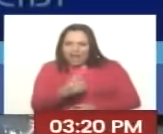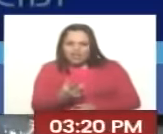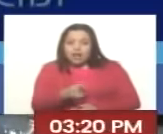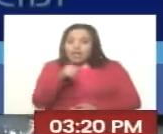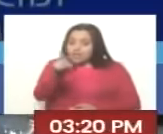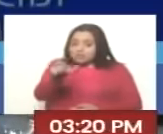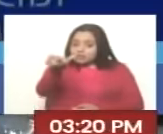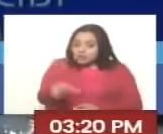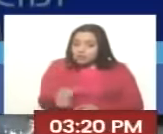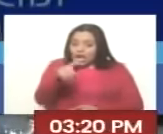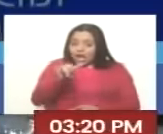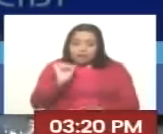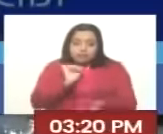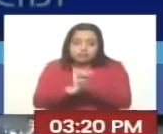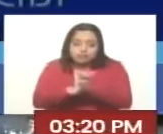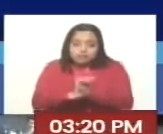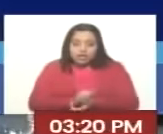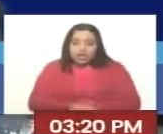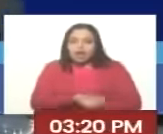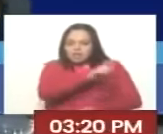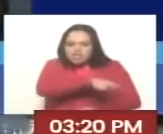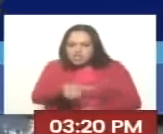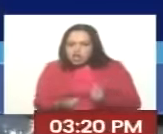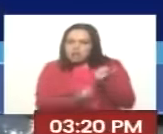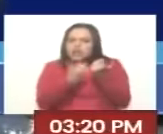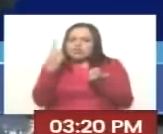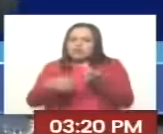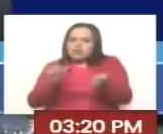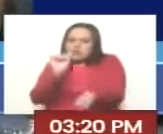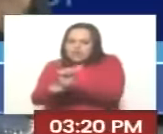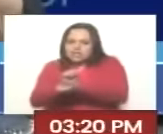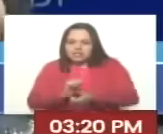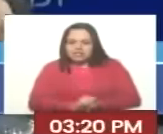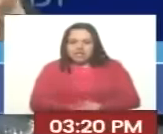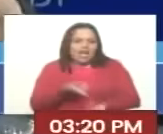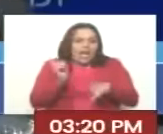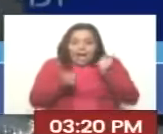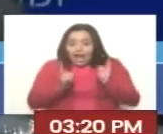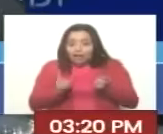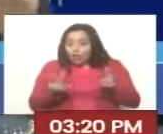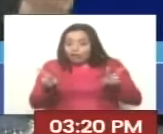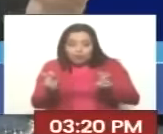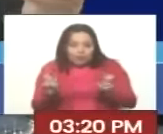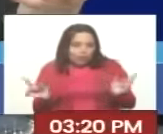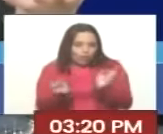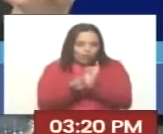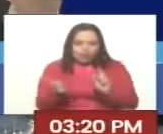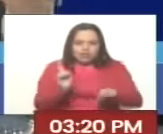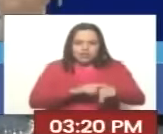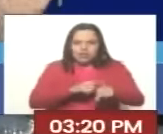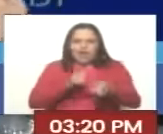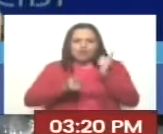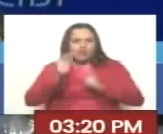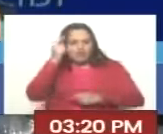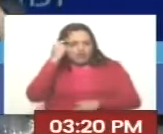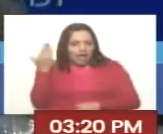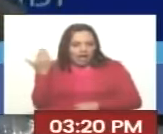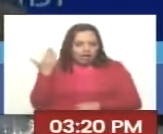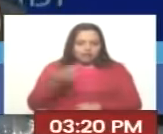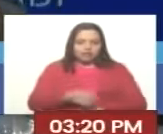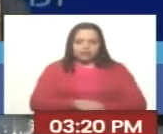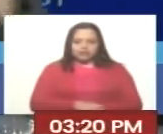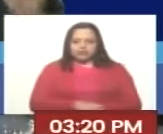está detenida, sus cómplices están detenidos, para hablarte de algo que recientemente ocurrió hace apenas unos días. Es